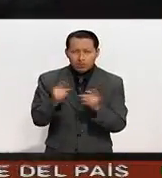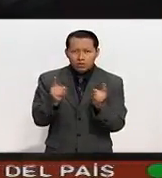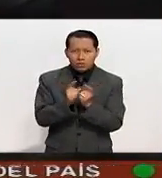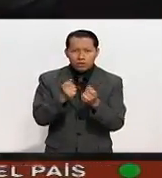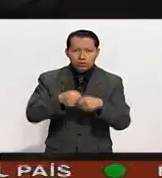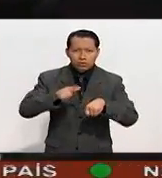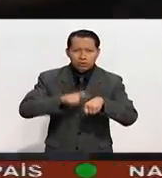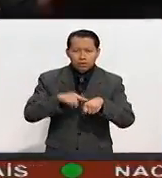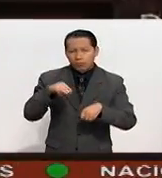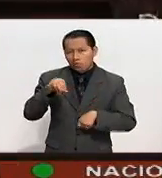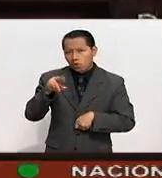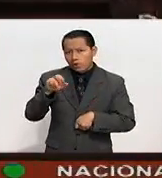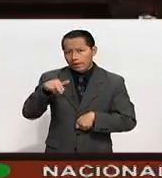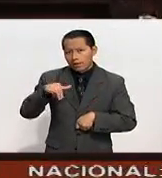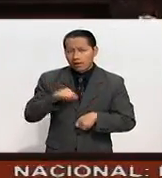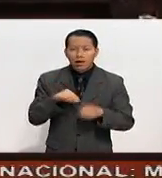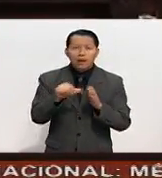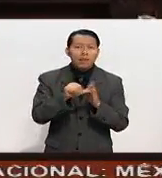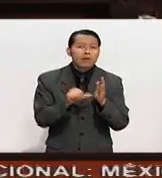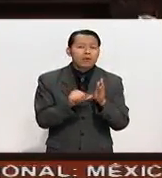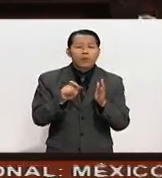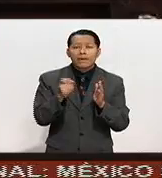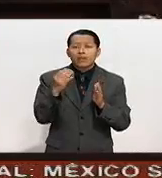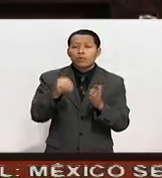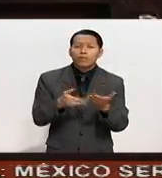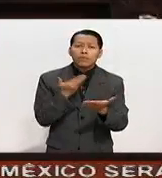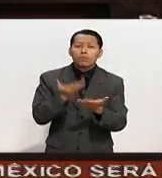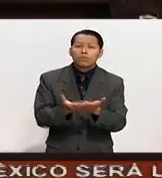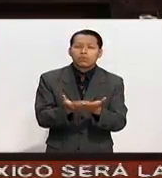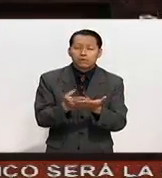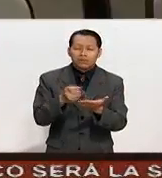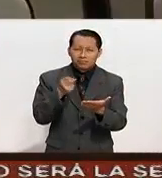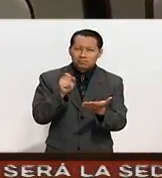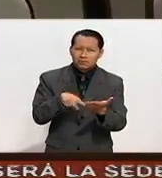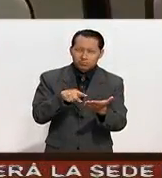Morena presentaron al artículo 29, precisamente de esta